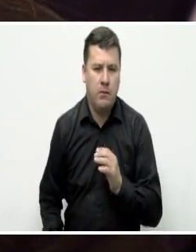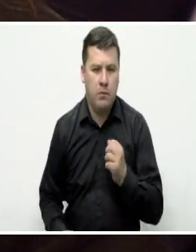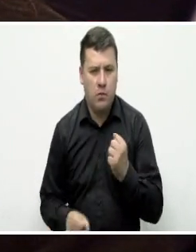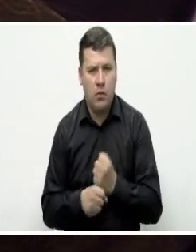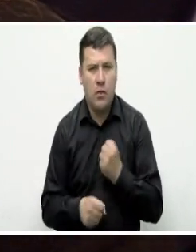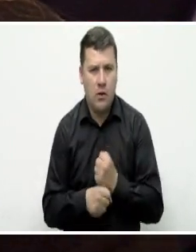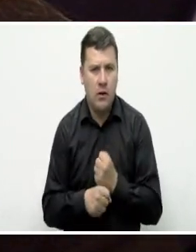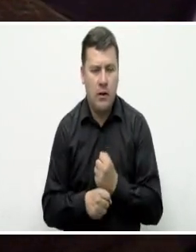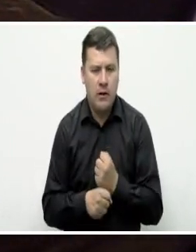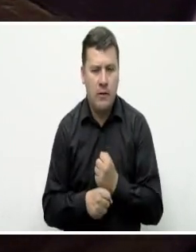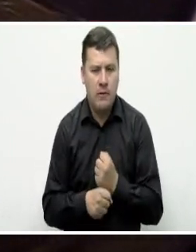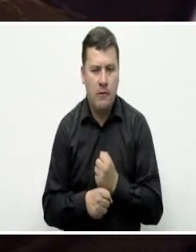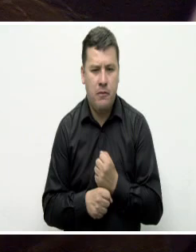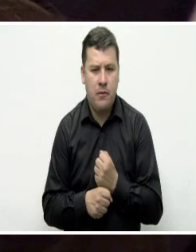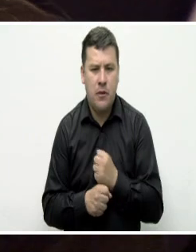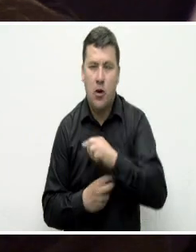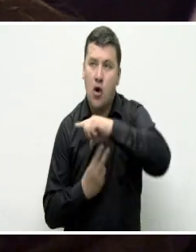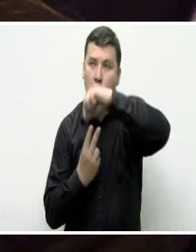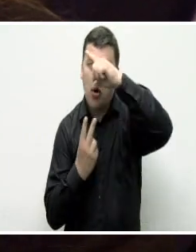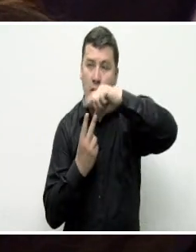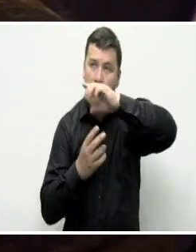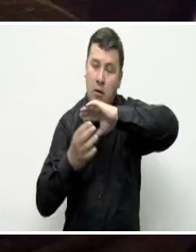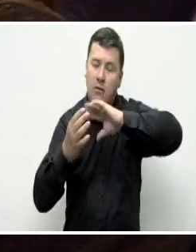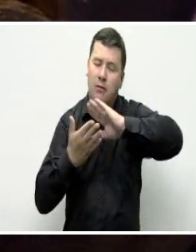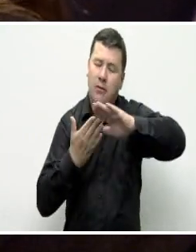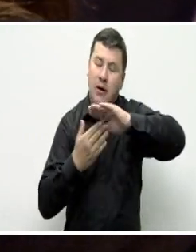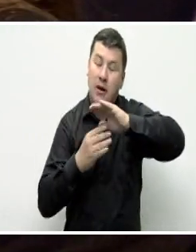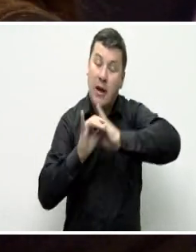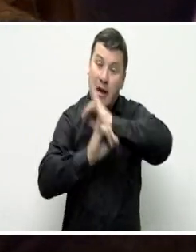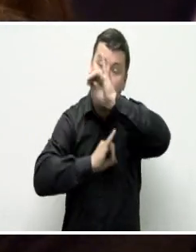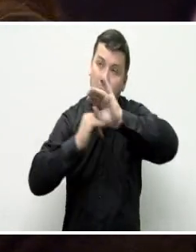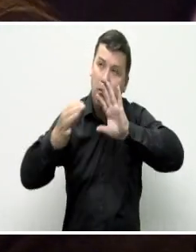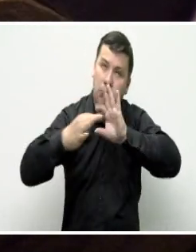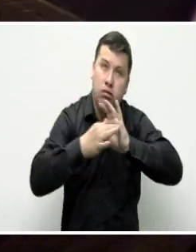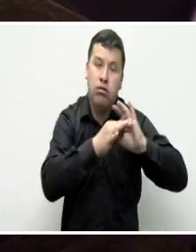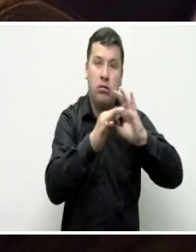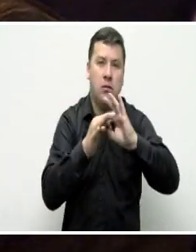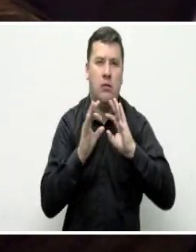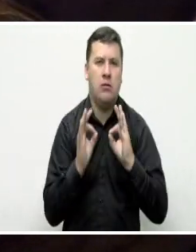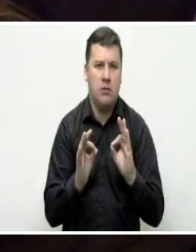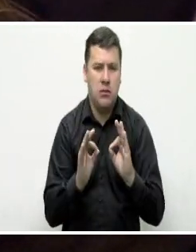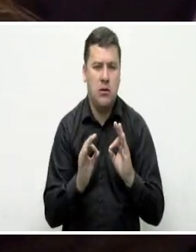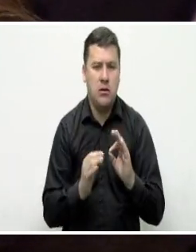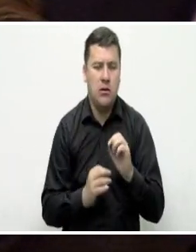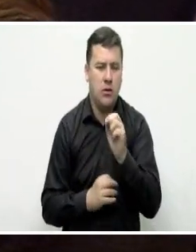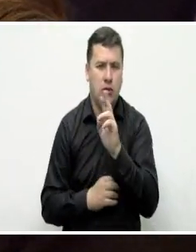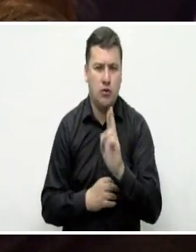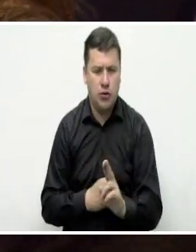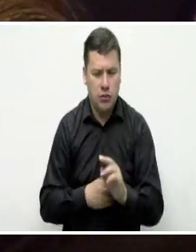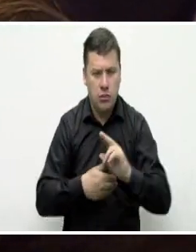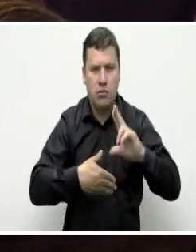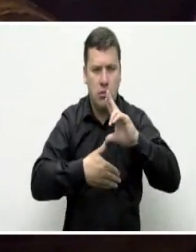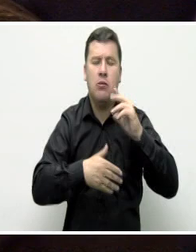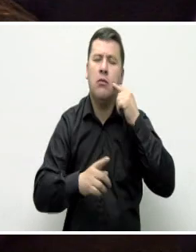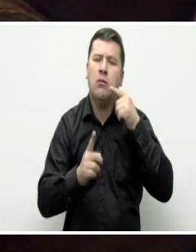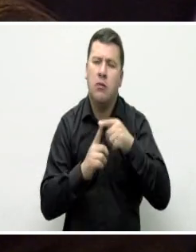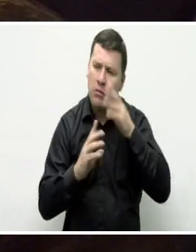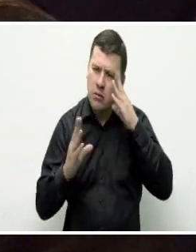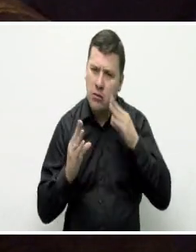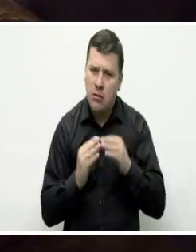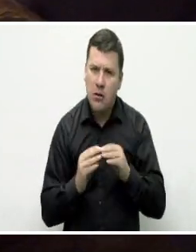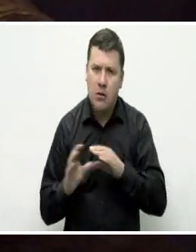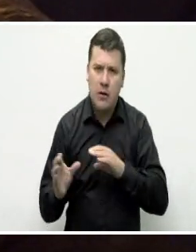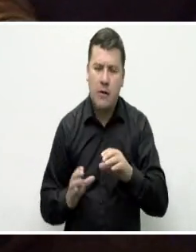trabajo en términos de cooperación internacional fue también muy importante en términos de cooperación sur-sur. Logramos hacer convenios